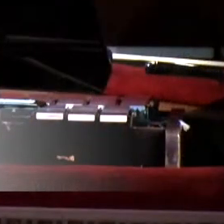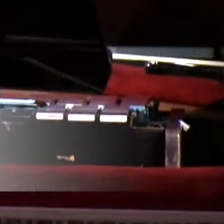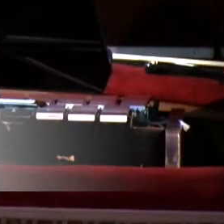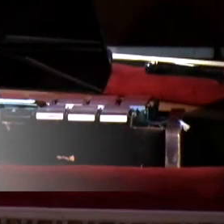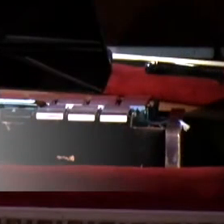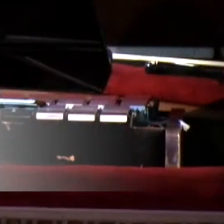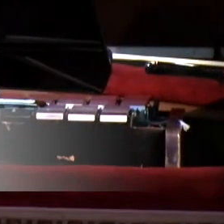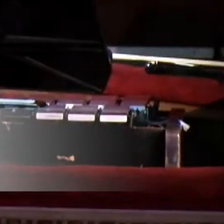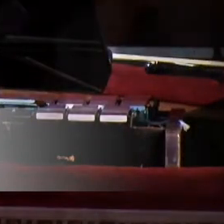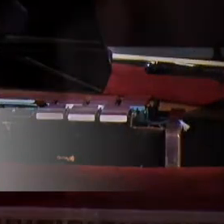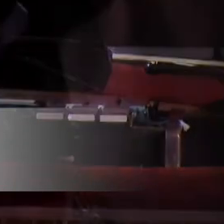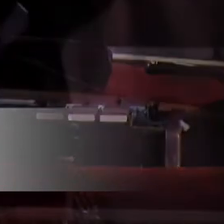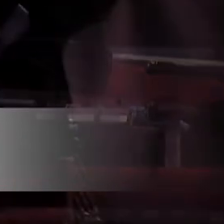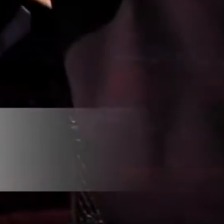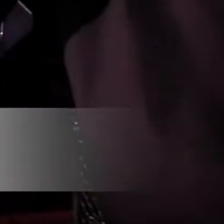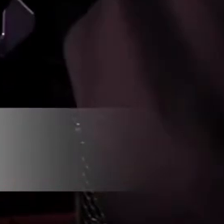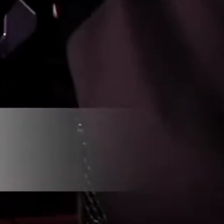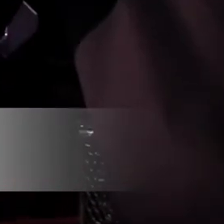ah